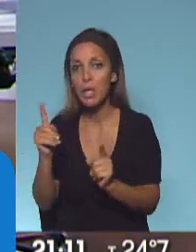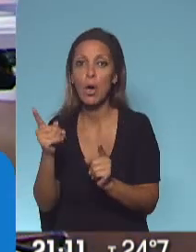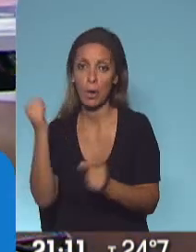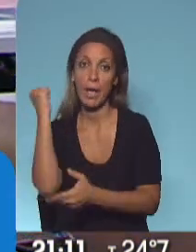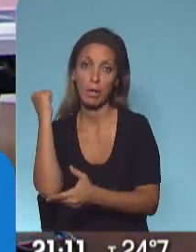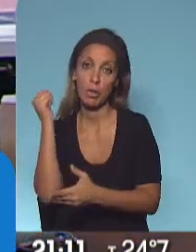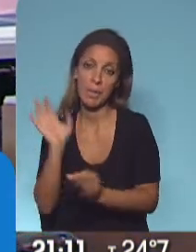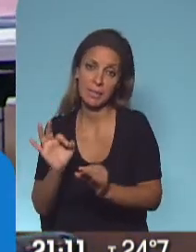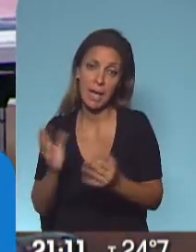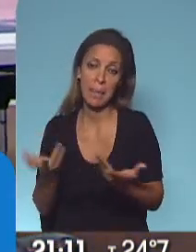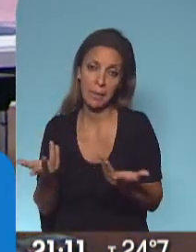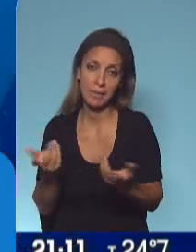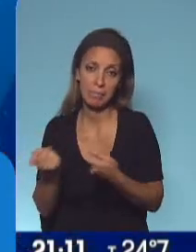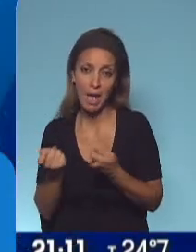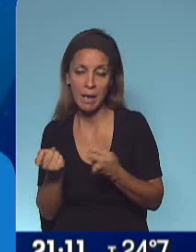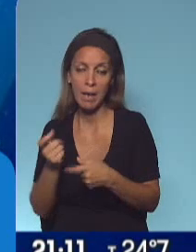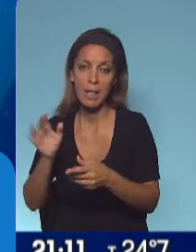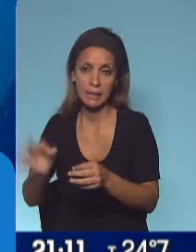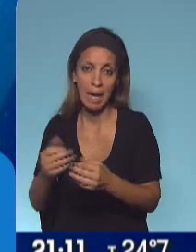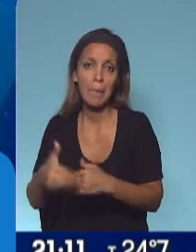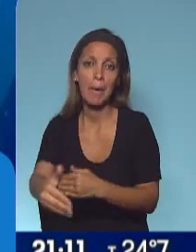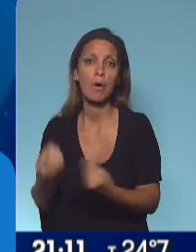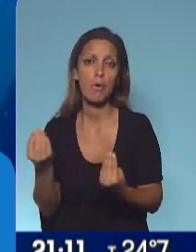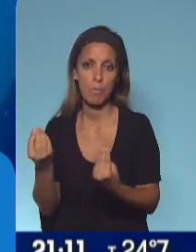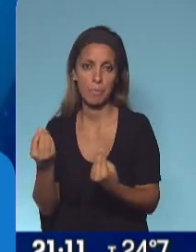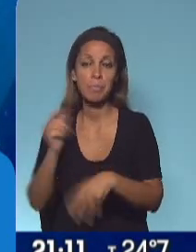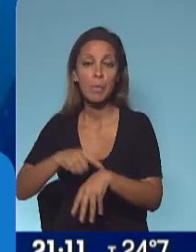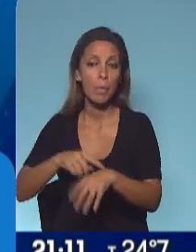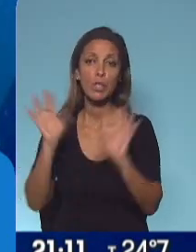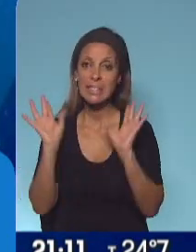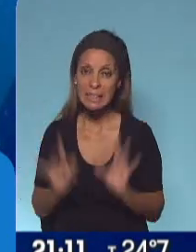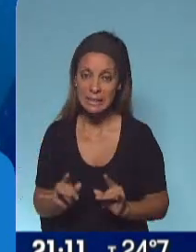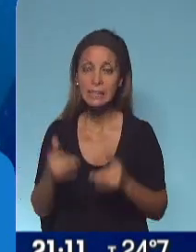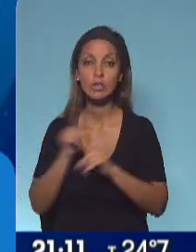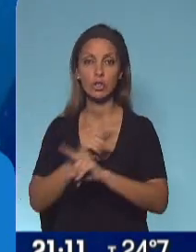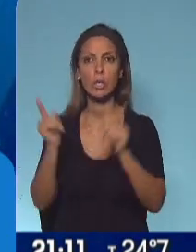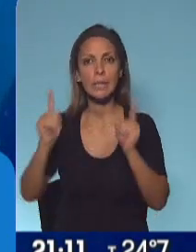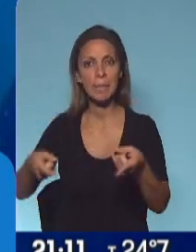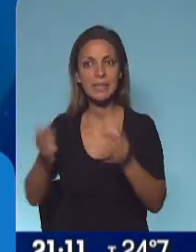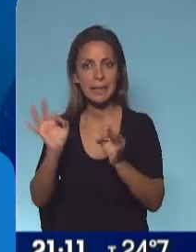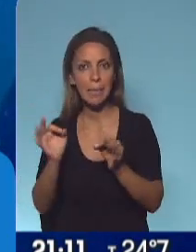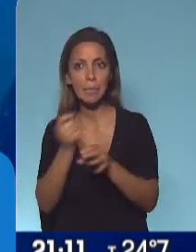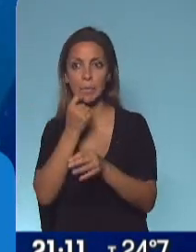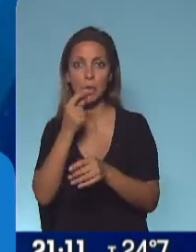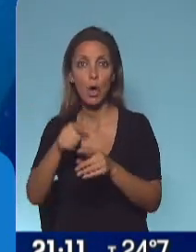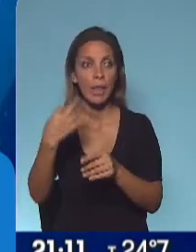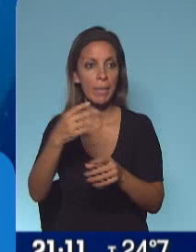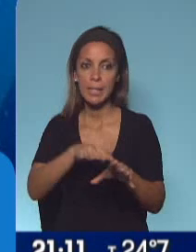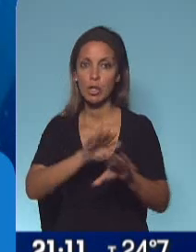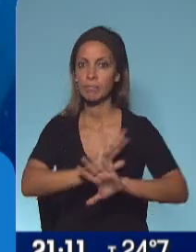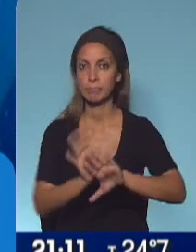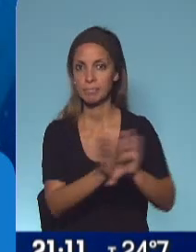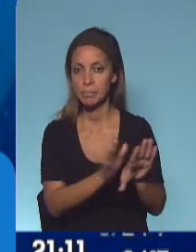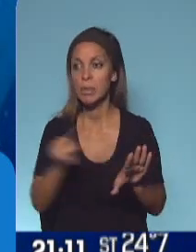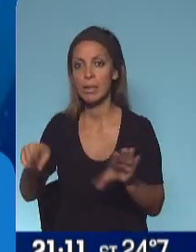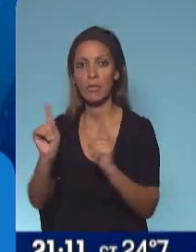maneja esos distintos momentos, sí. ¿No? No solamente es lo coyuntural, no solamente es las puertas que se abren y hay que cerrar hoy en día, sino lo que puede llegar a pasar el